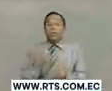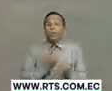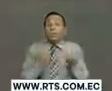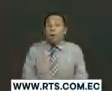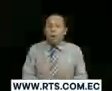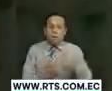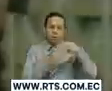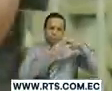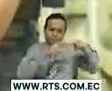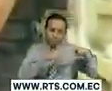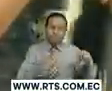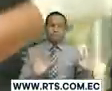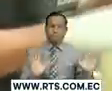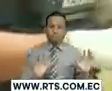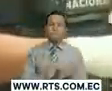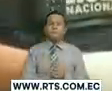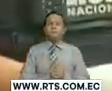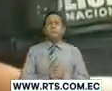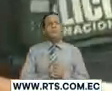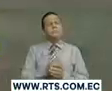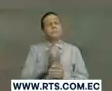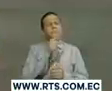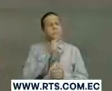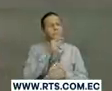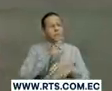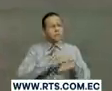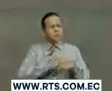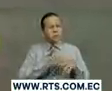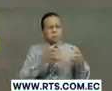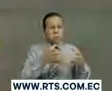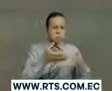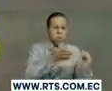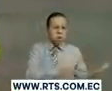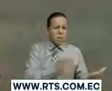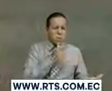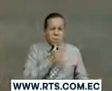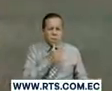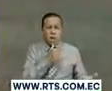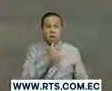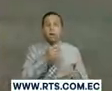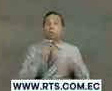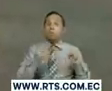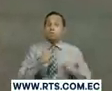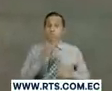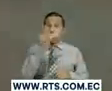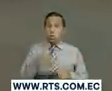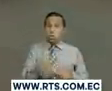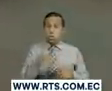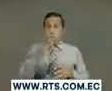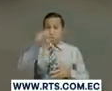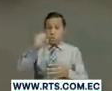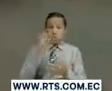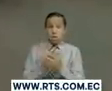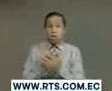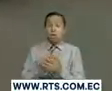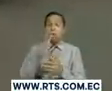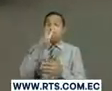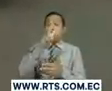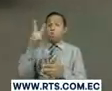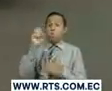investigando. Se busca al implicado en este asesinato, cuyo delito es sancionado con una pena de 22 a 26 años de